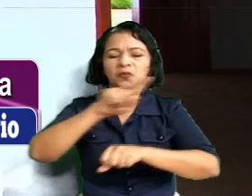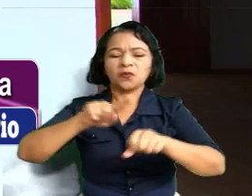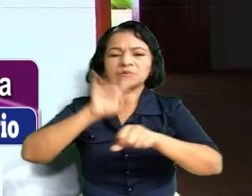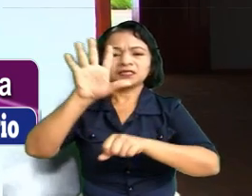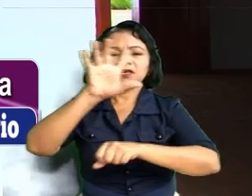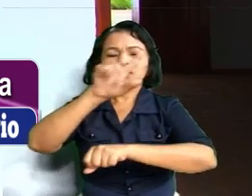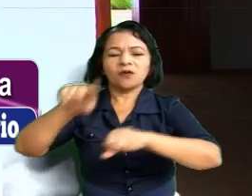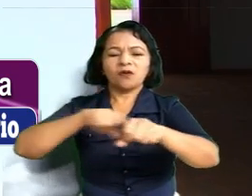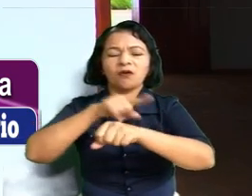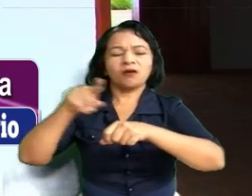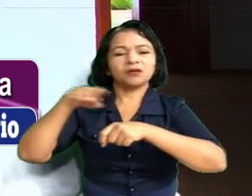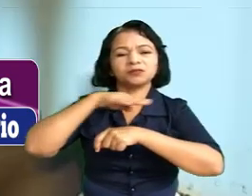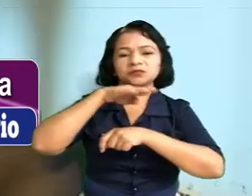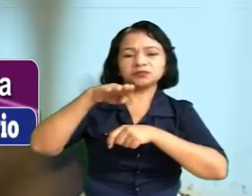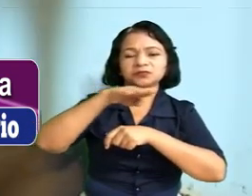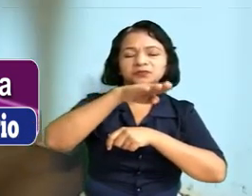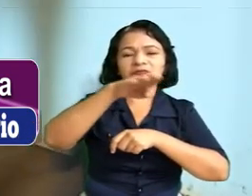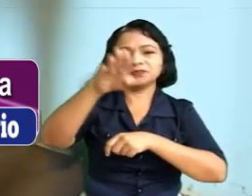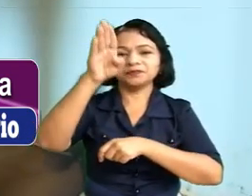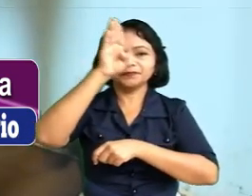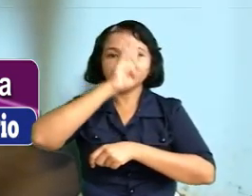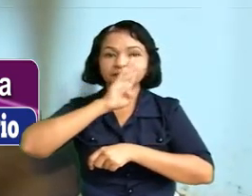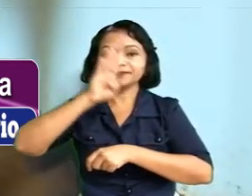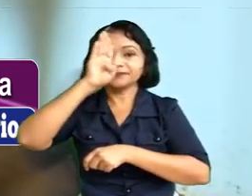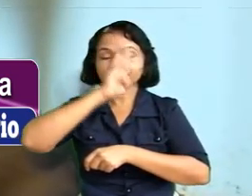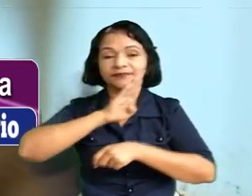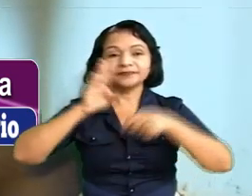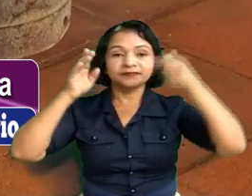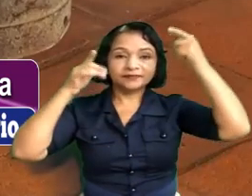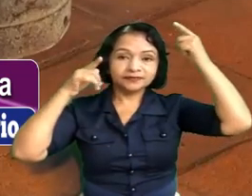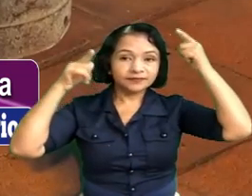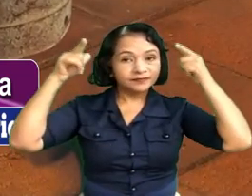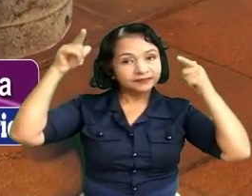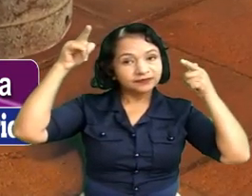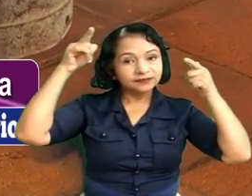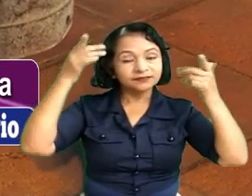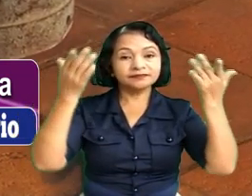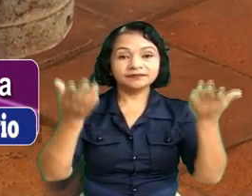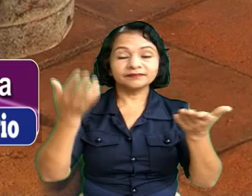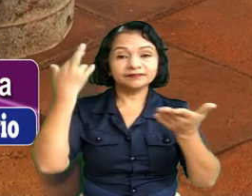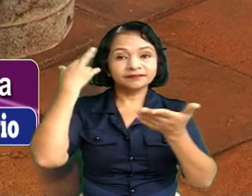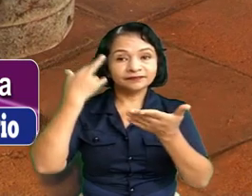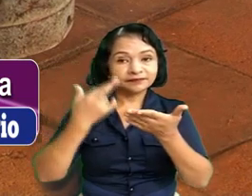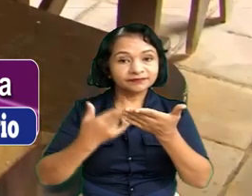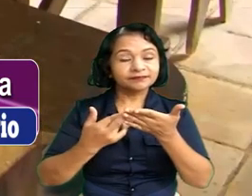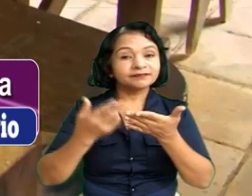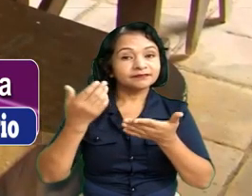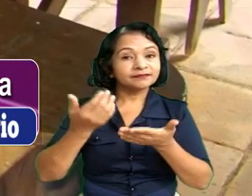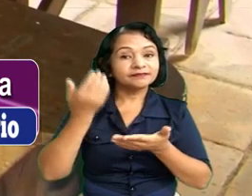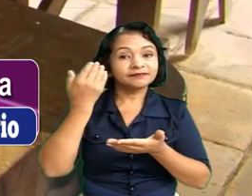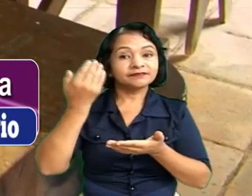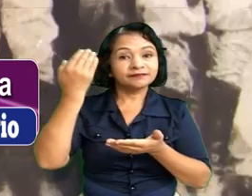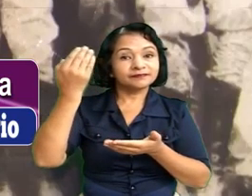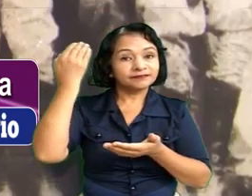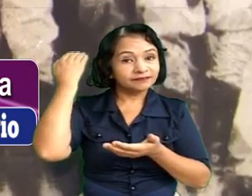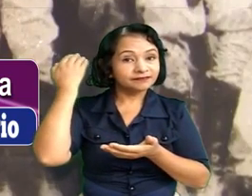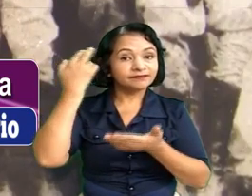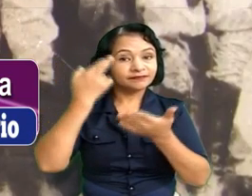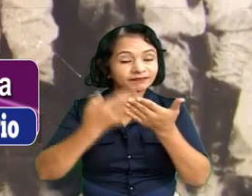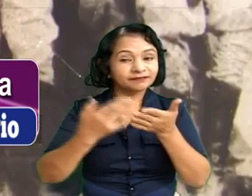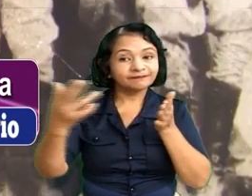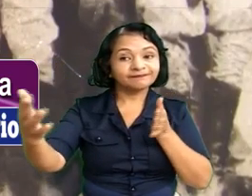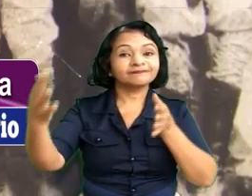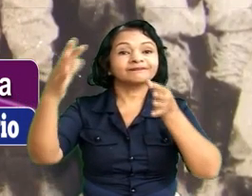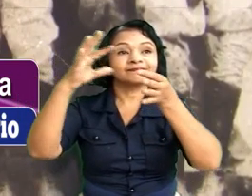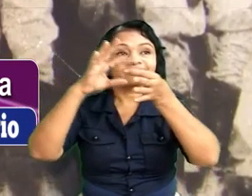en cuatro horas, cinco horas. Aquella época, ya el general Sandino ya marca también ese proceso histórico de integrar a